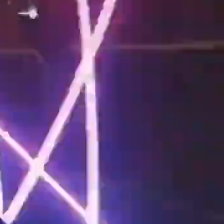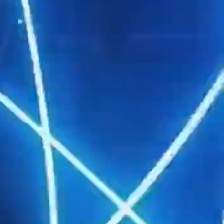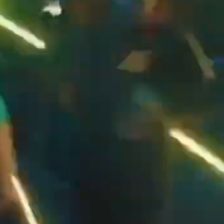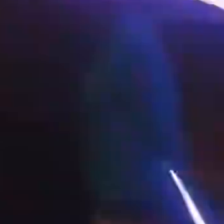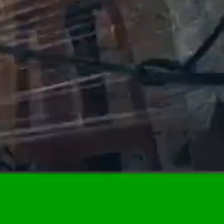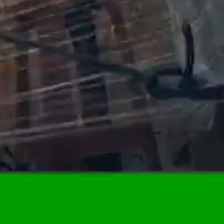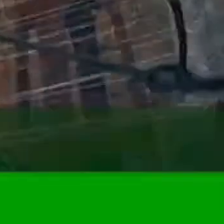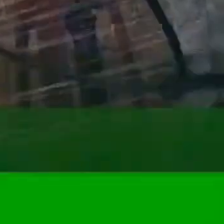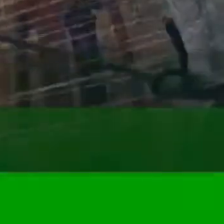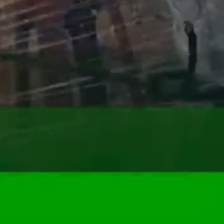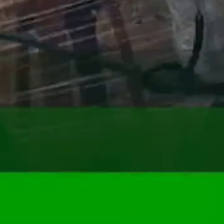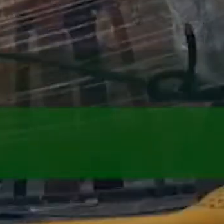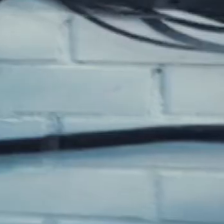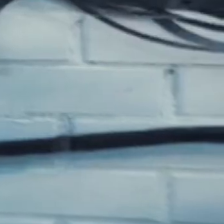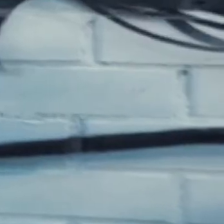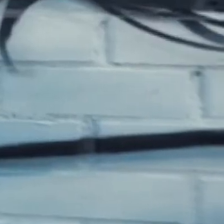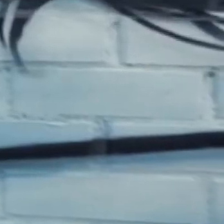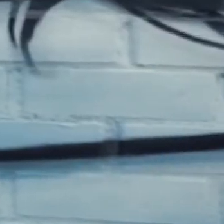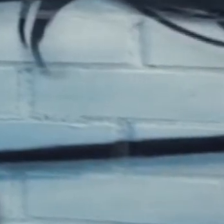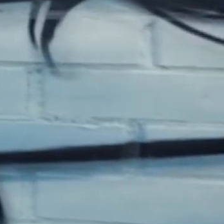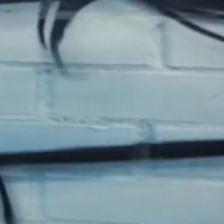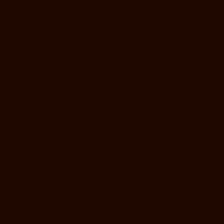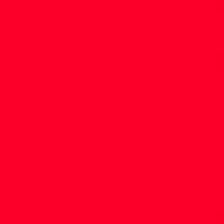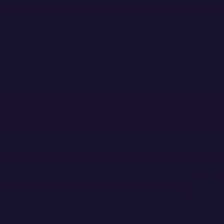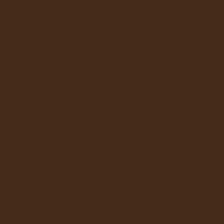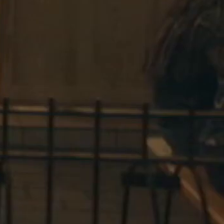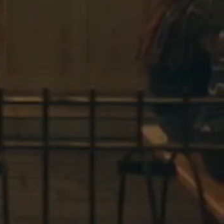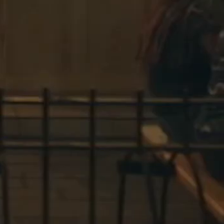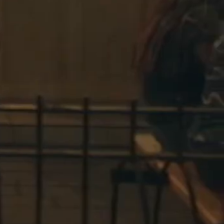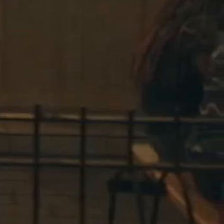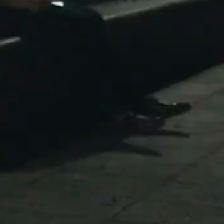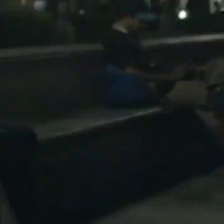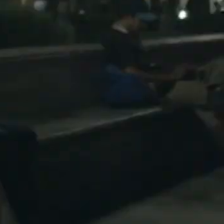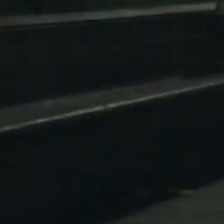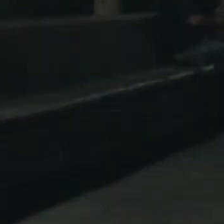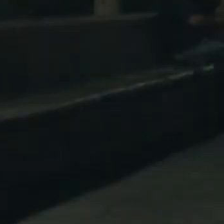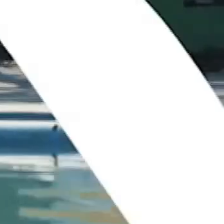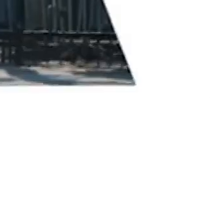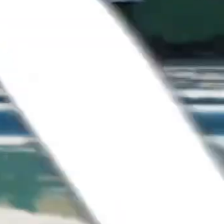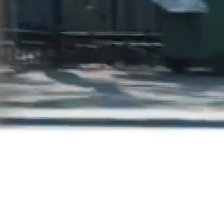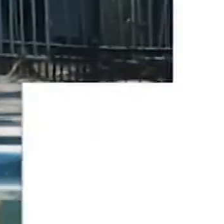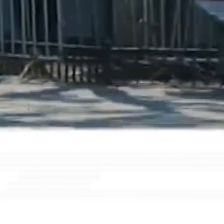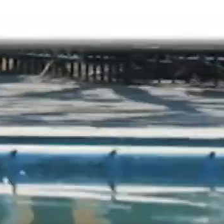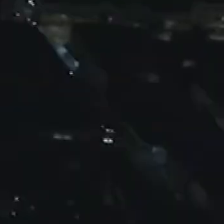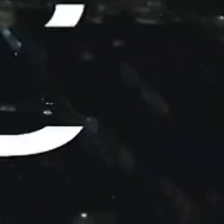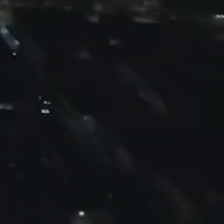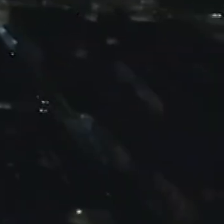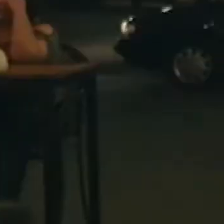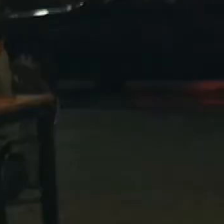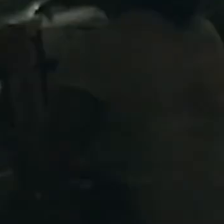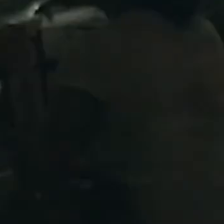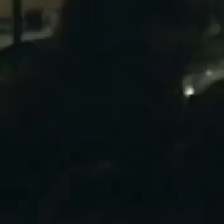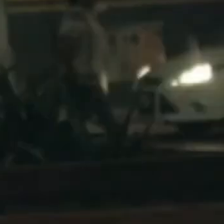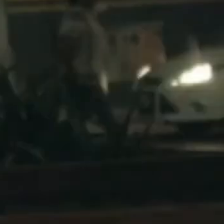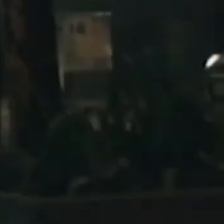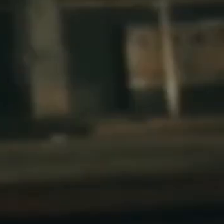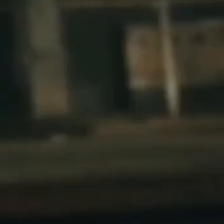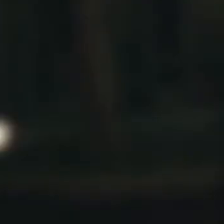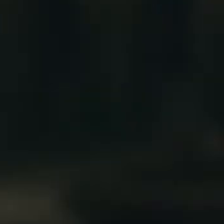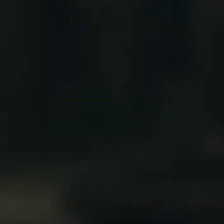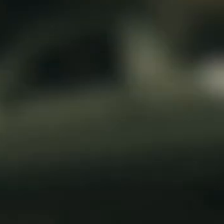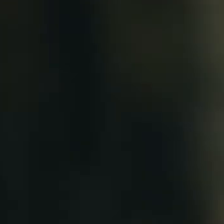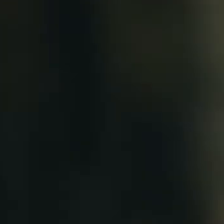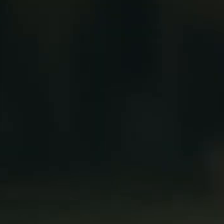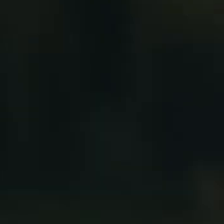artistas urbanos, cuyo escenario se encuentra en las calles de Aguascalientes, México. Arte Esquina